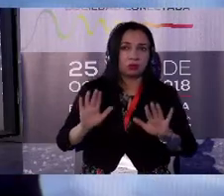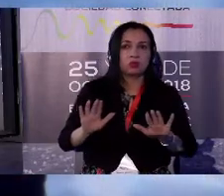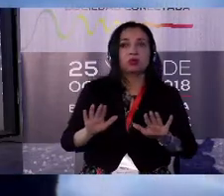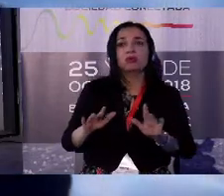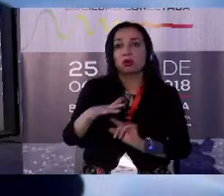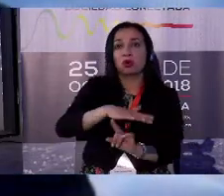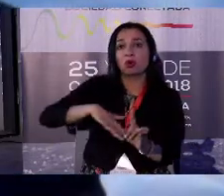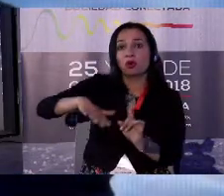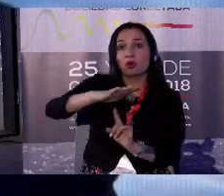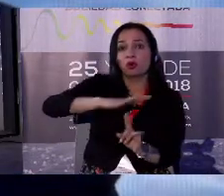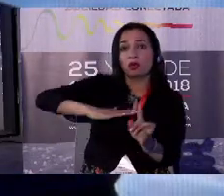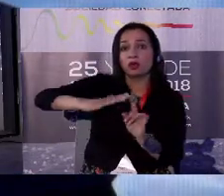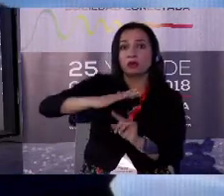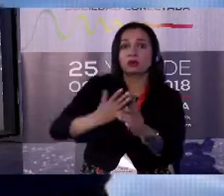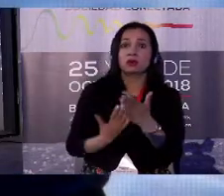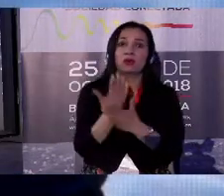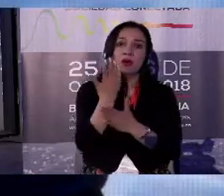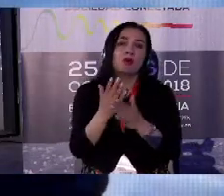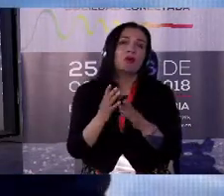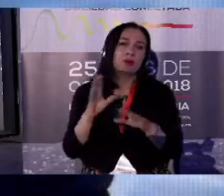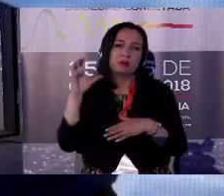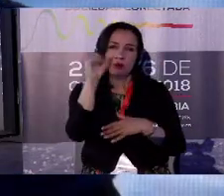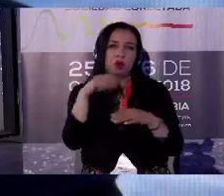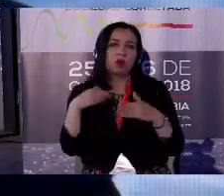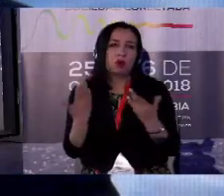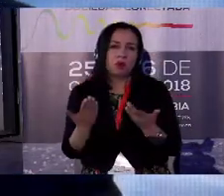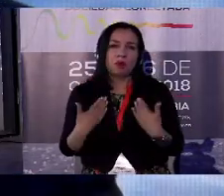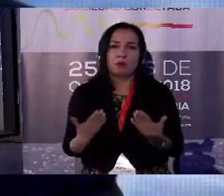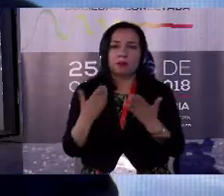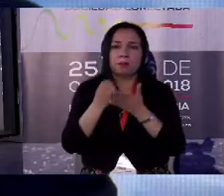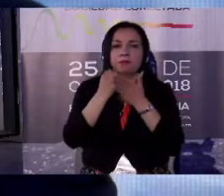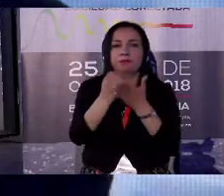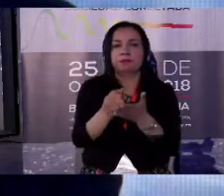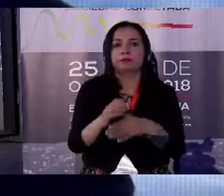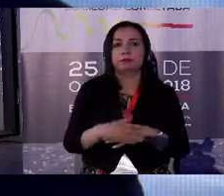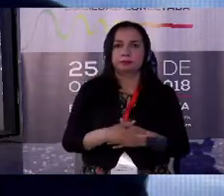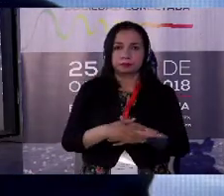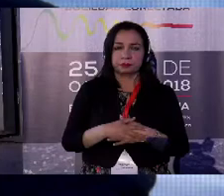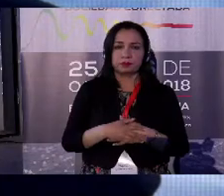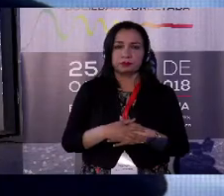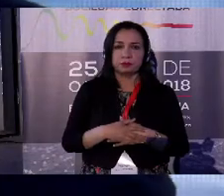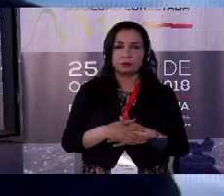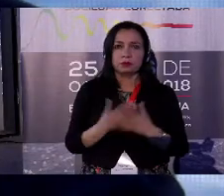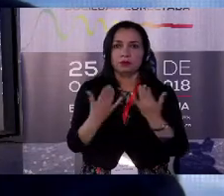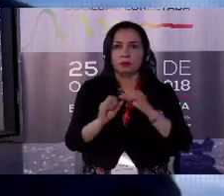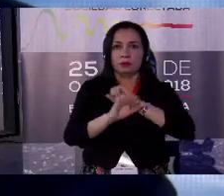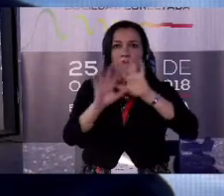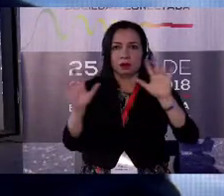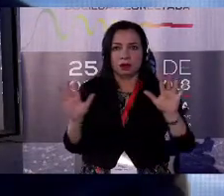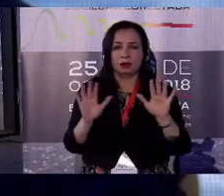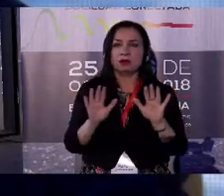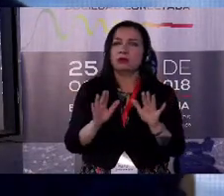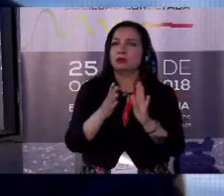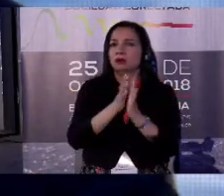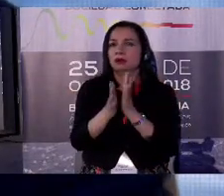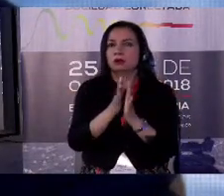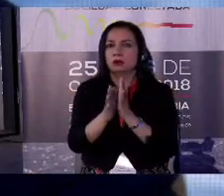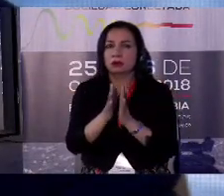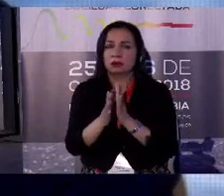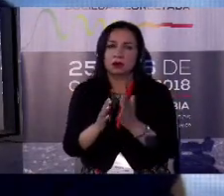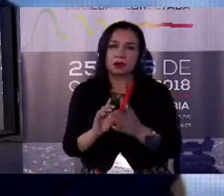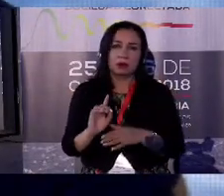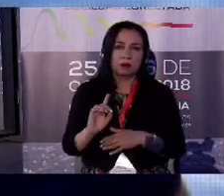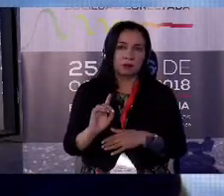contexto para poder ver cómo se van a poder beneficiar. Nosotros, está muy claro, el primer terminal, lo dijo Qualcomm, el primer